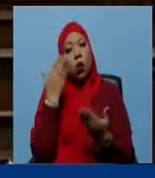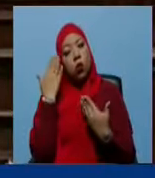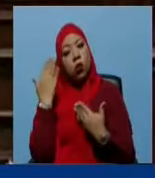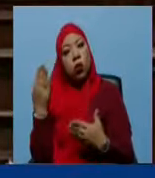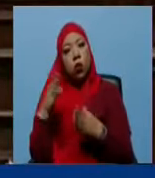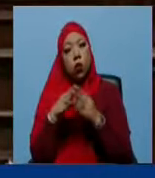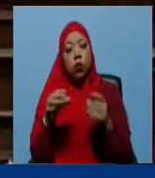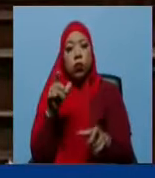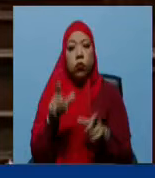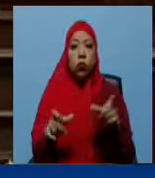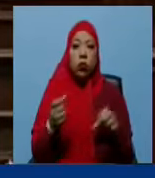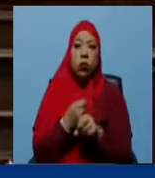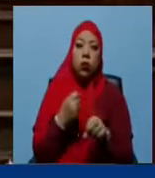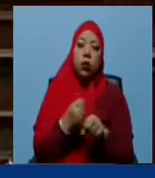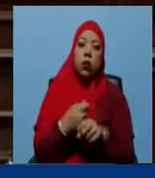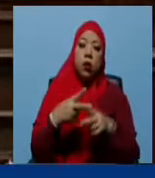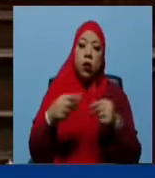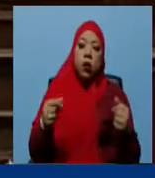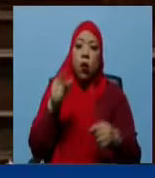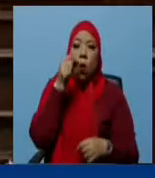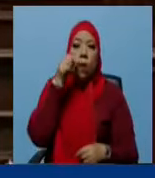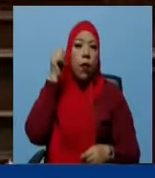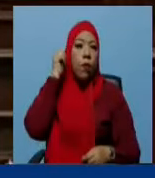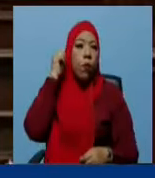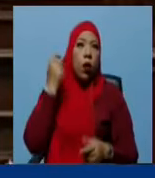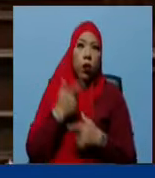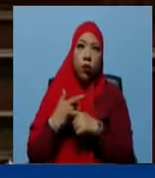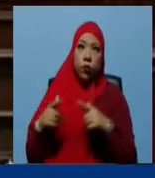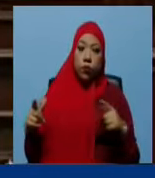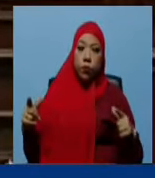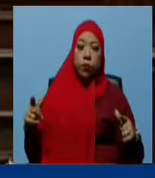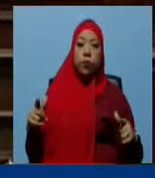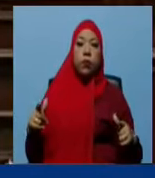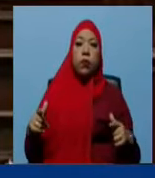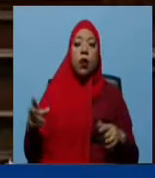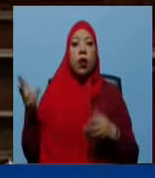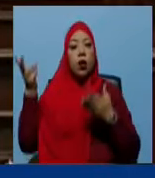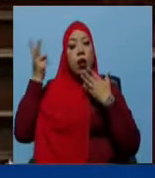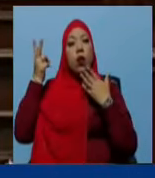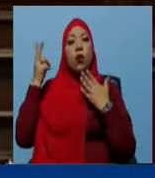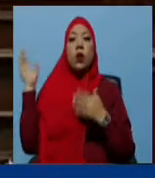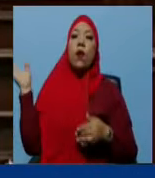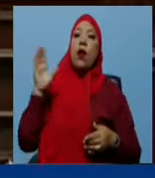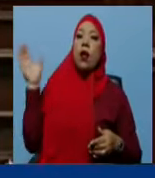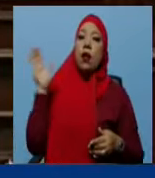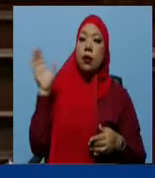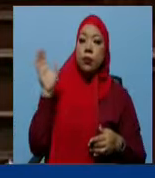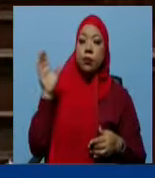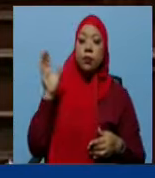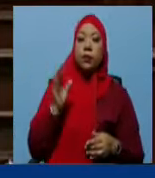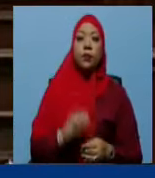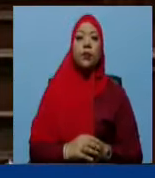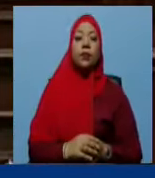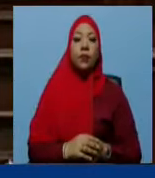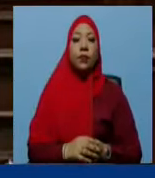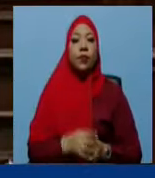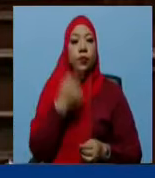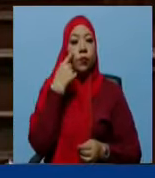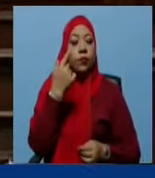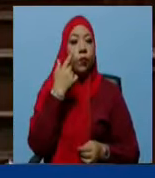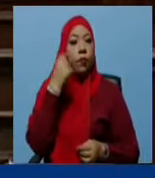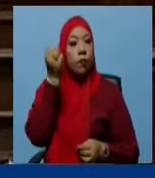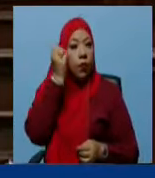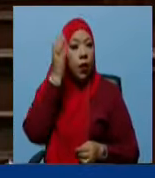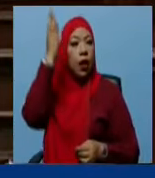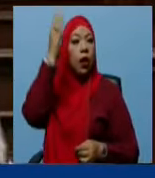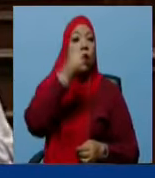todos, diciéndole, esta es la tierra de hombres y mujeres libres de los indios Caracas. Hay que ver esa